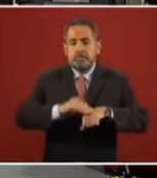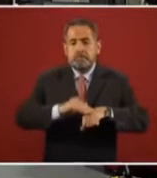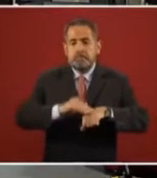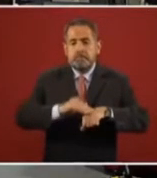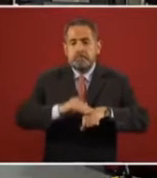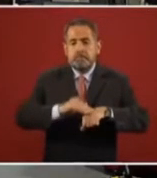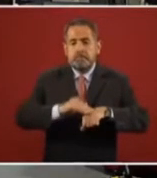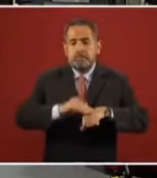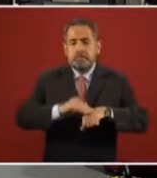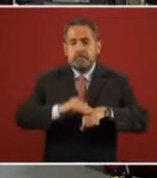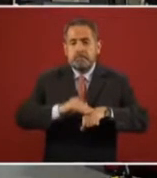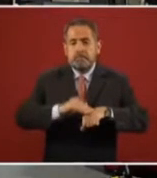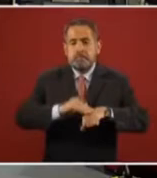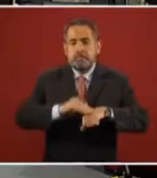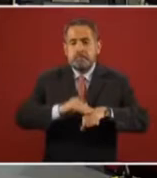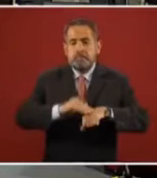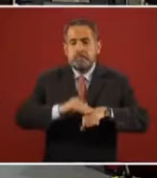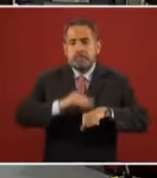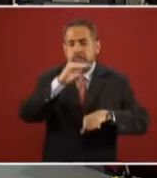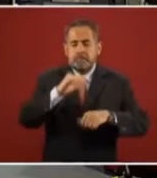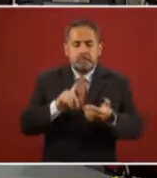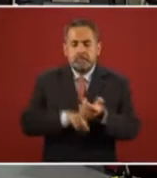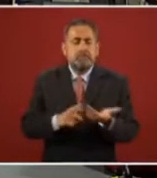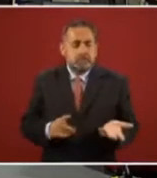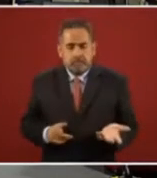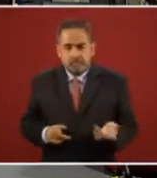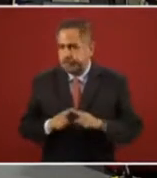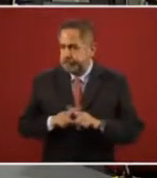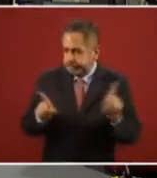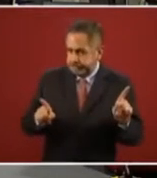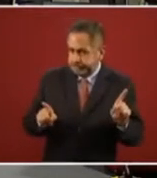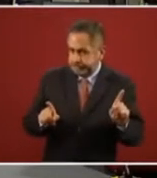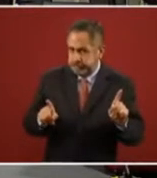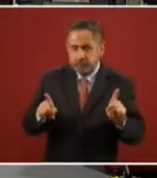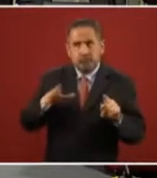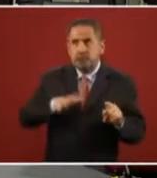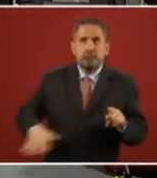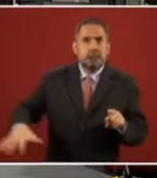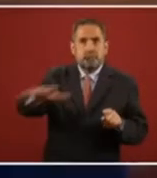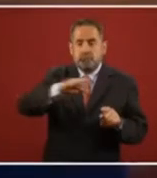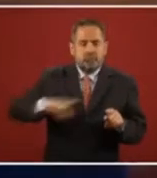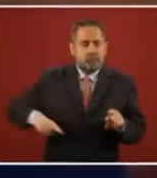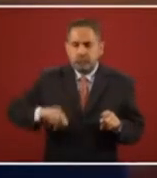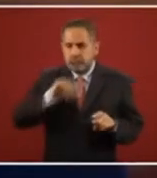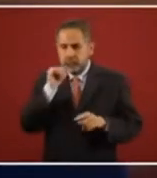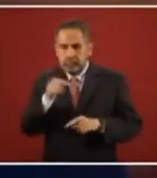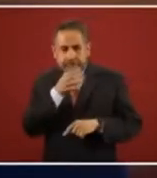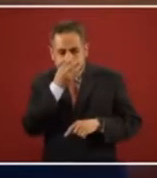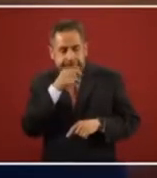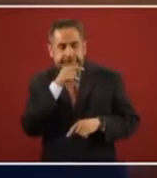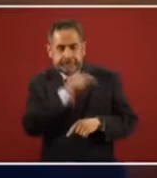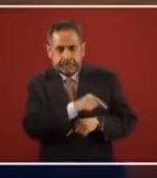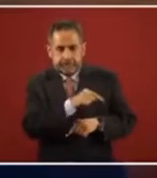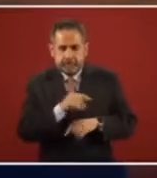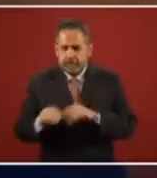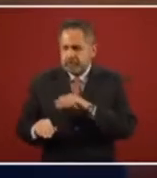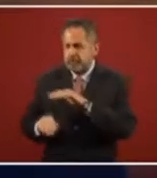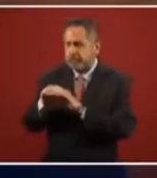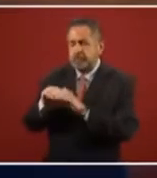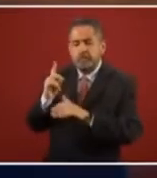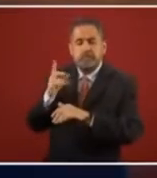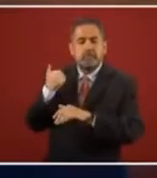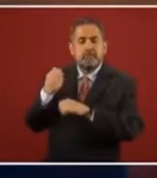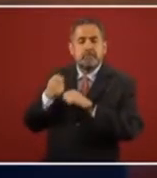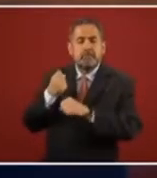gente inflexión o así la inflación en general de su gobierno que tan sólo fue hasta diciembre del año